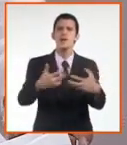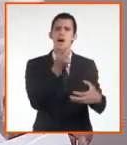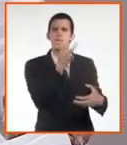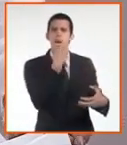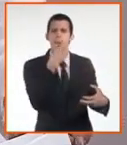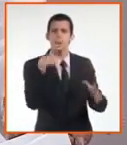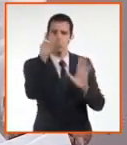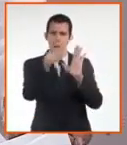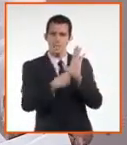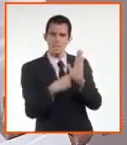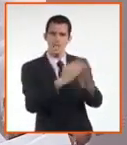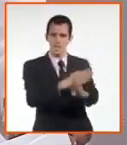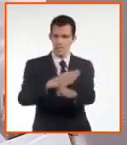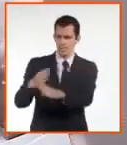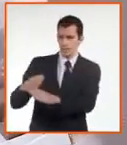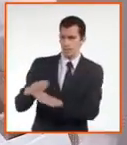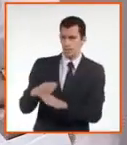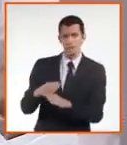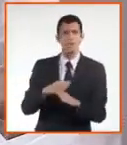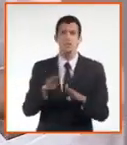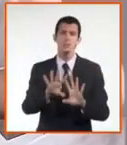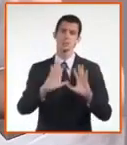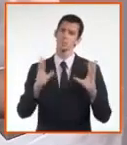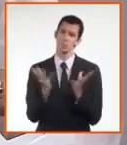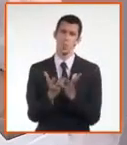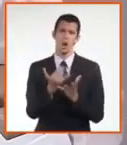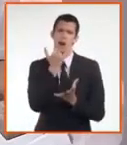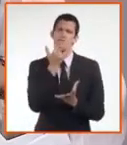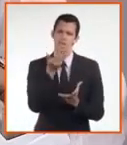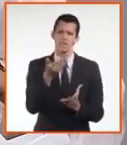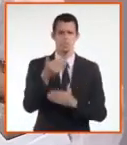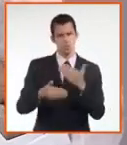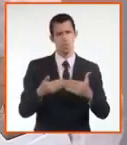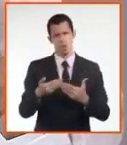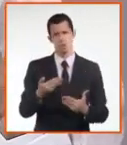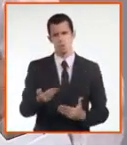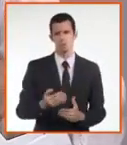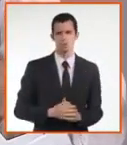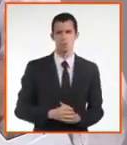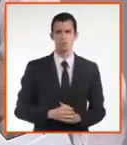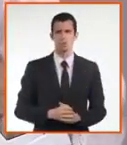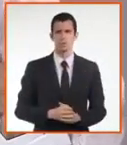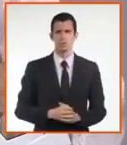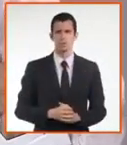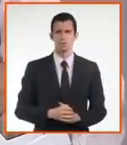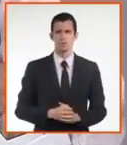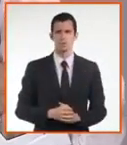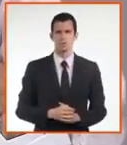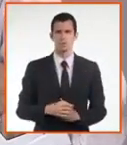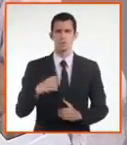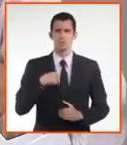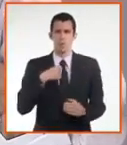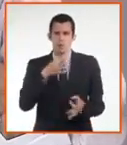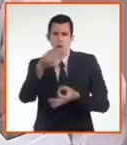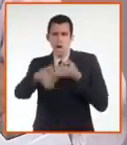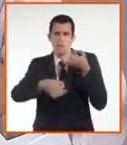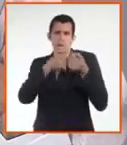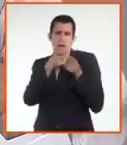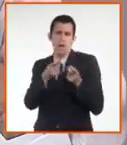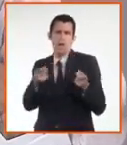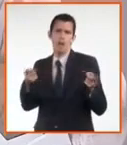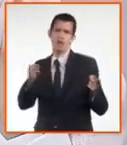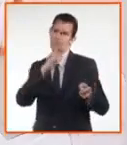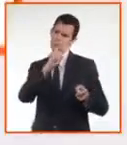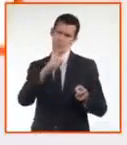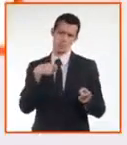imagínense ustedes el resto del grupo farmacológico y yo les traigo aquí algunos ejemplos porque no podemos no tenemos tiempo para todos los medicamentos antihipertensivos